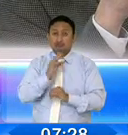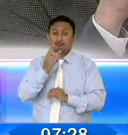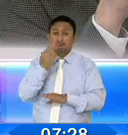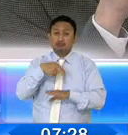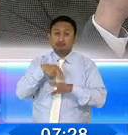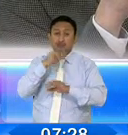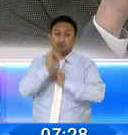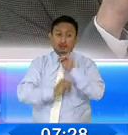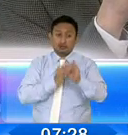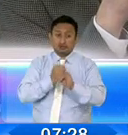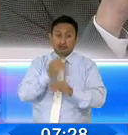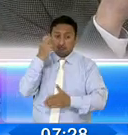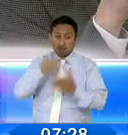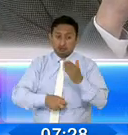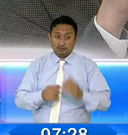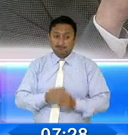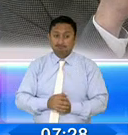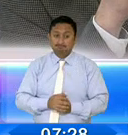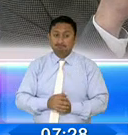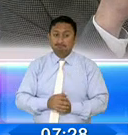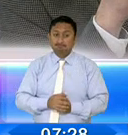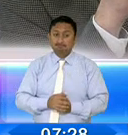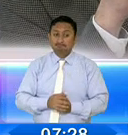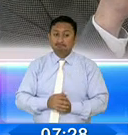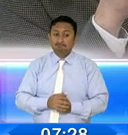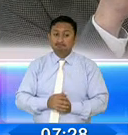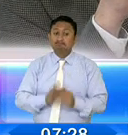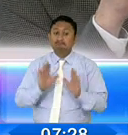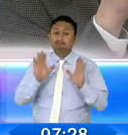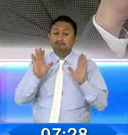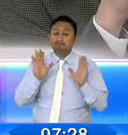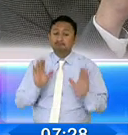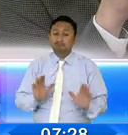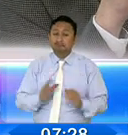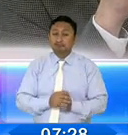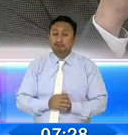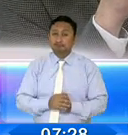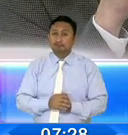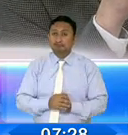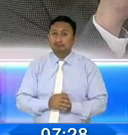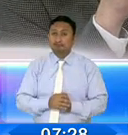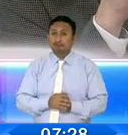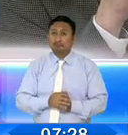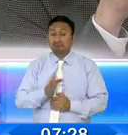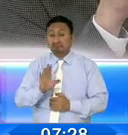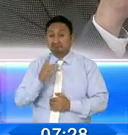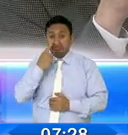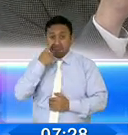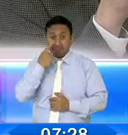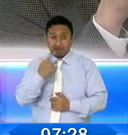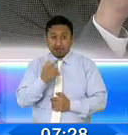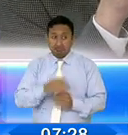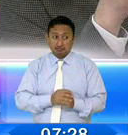Si se establece y no se cumple